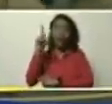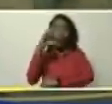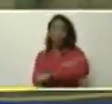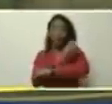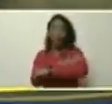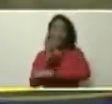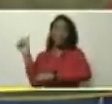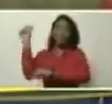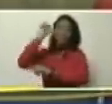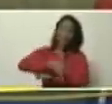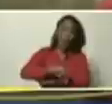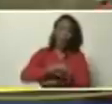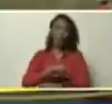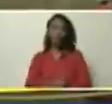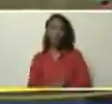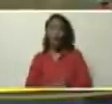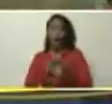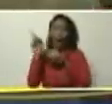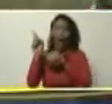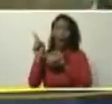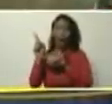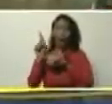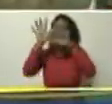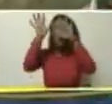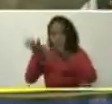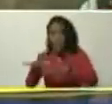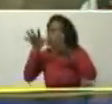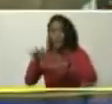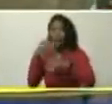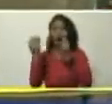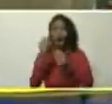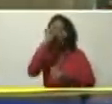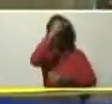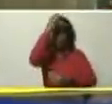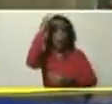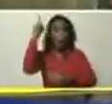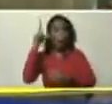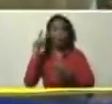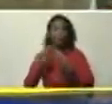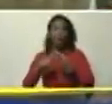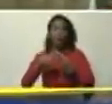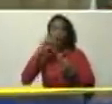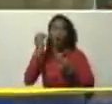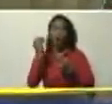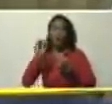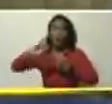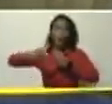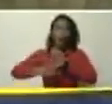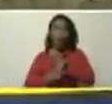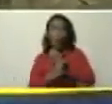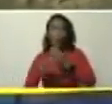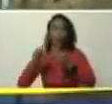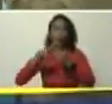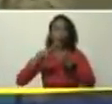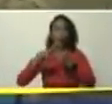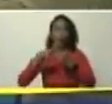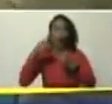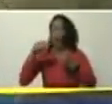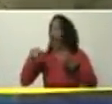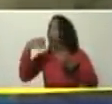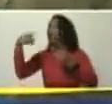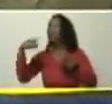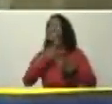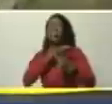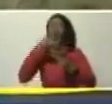abajo. Sus lacayos como Leopoldo López, como Juan Guaidó, como el señor, ¿cómo es que se llama?